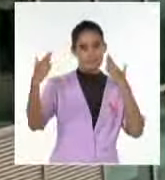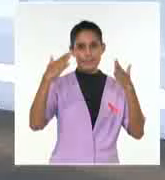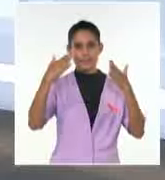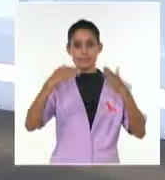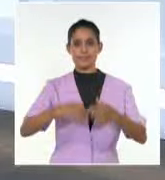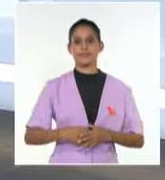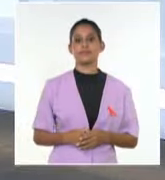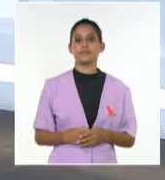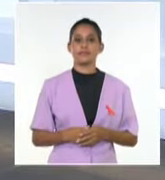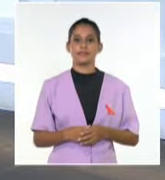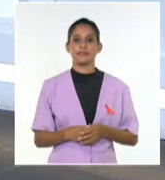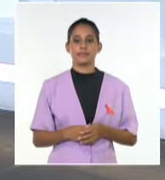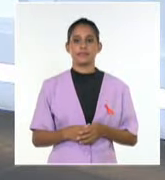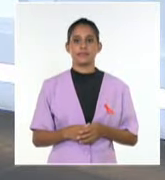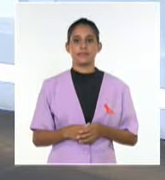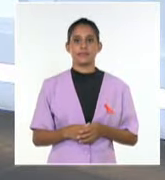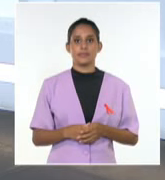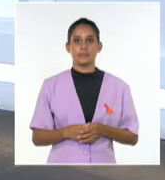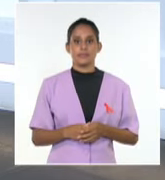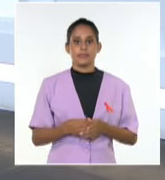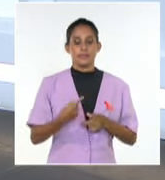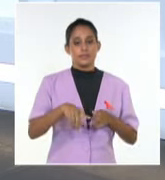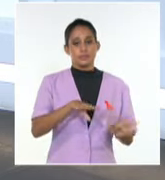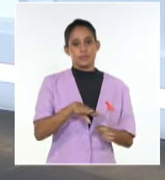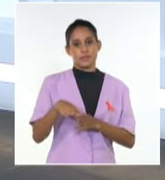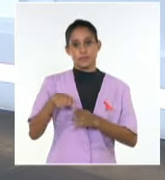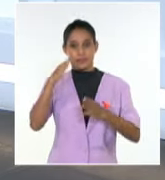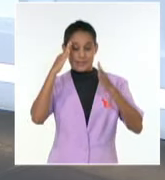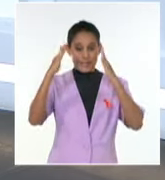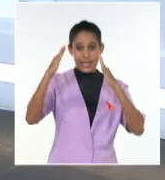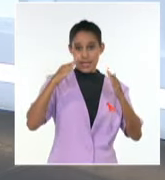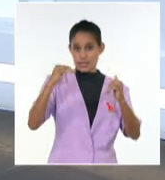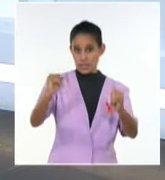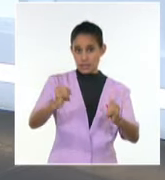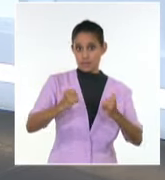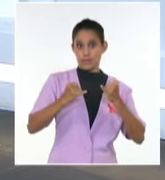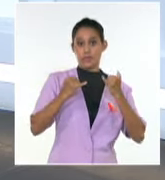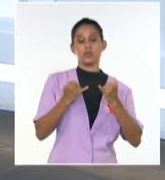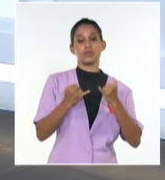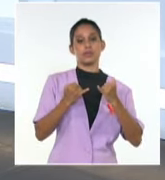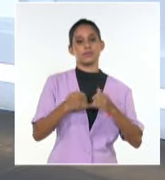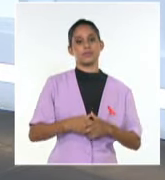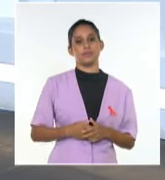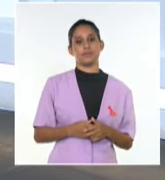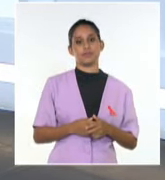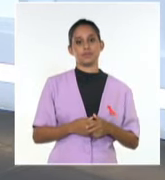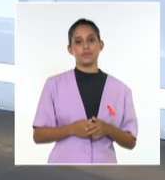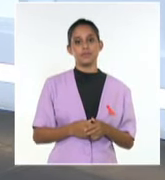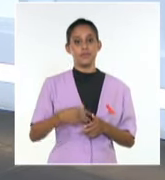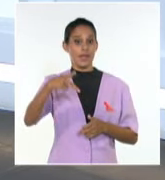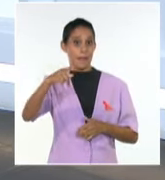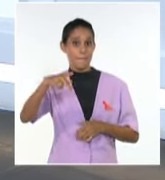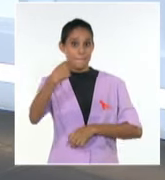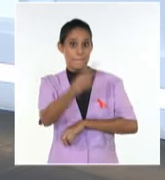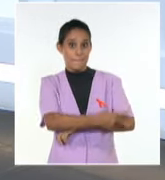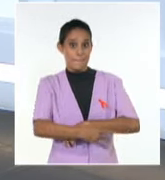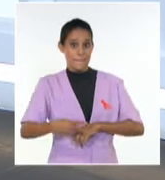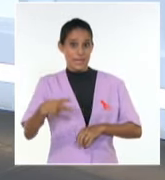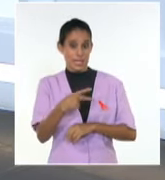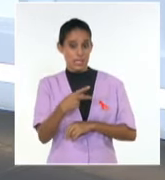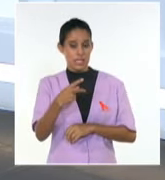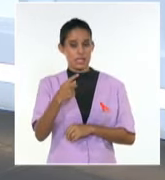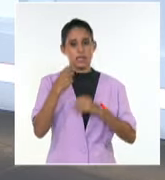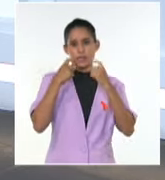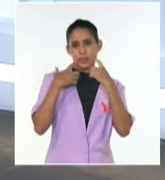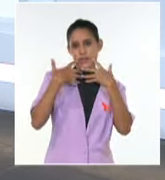Habana. Muchísimas gracias, Pavel, por tu reporte para nuestro espacio. En París se respira un ambiente